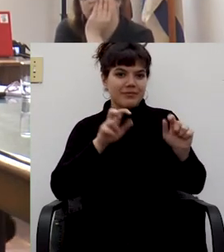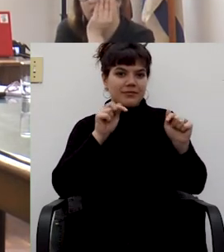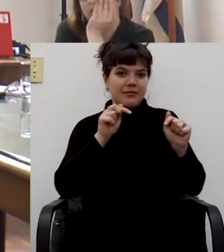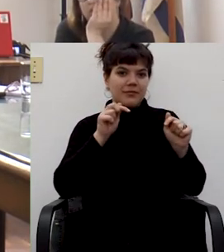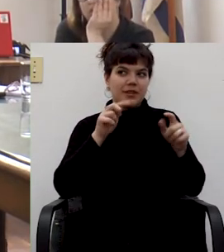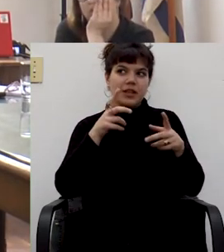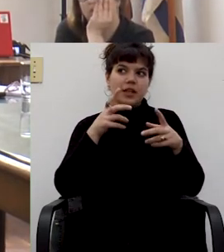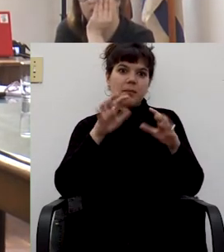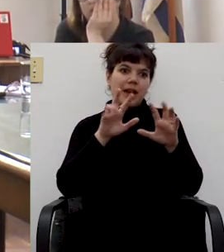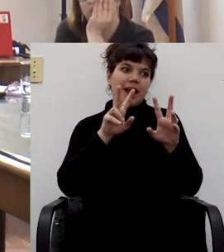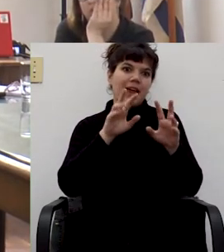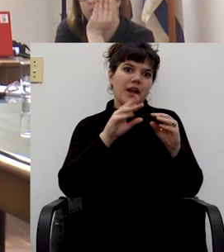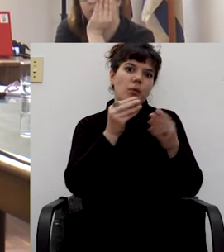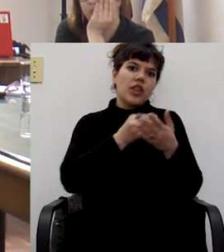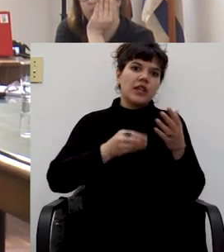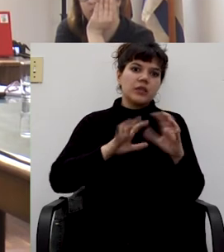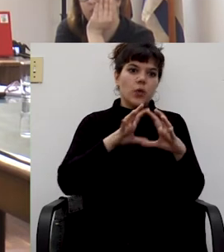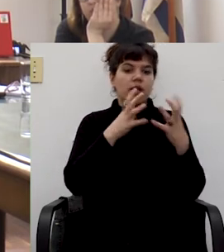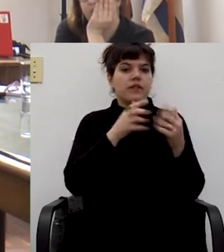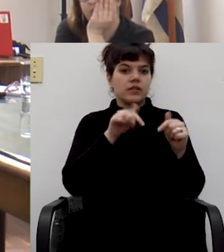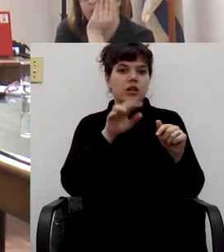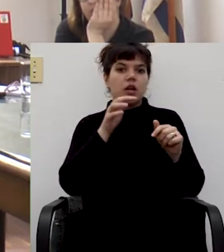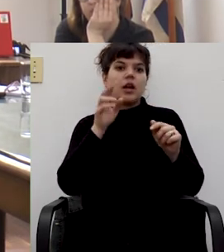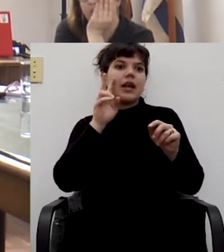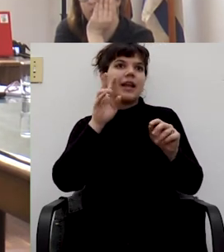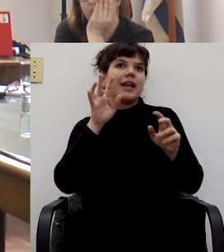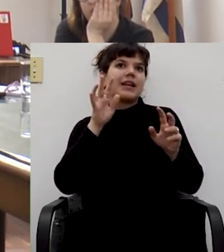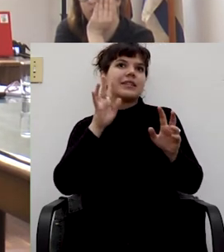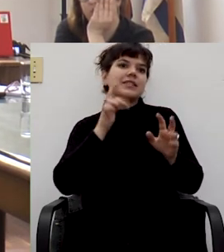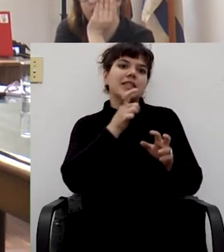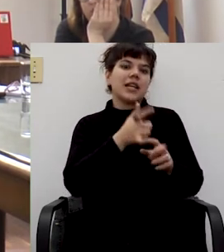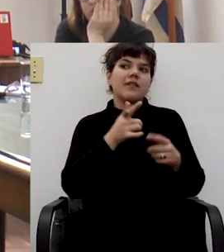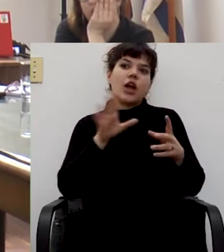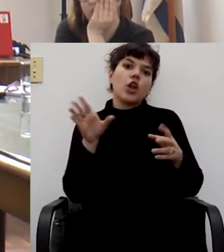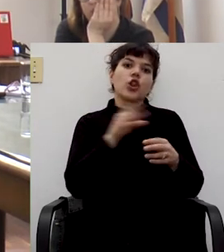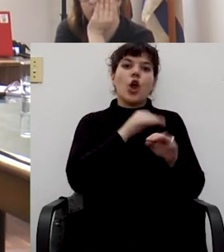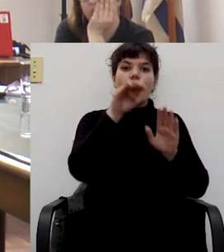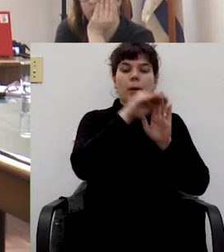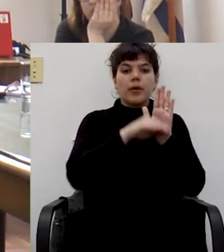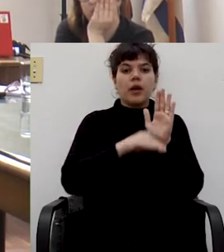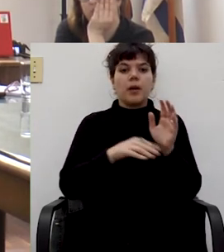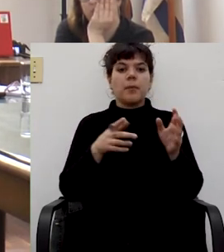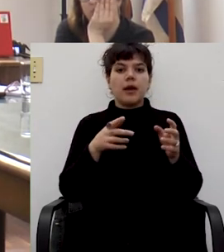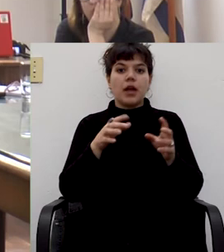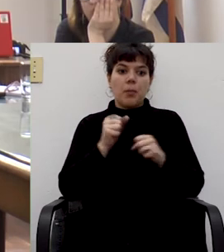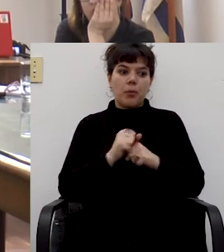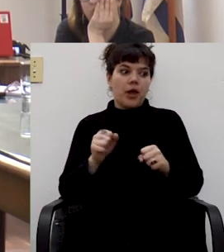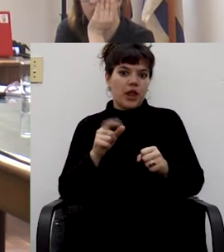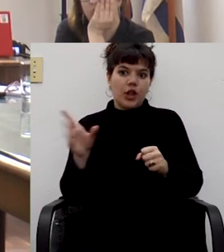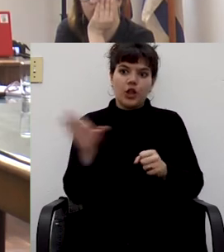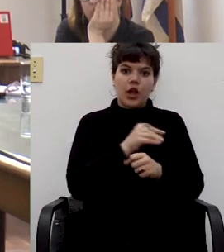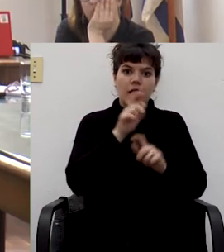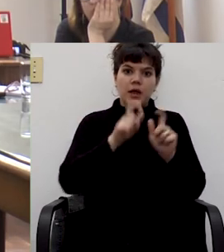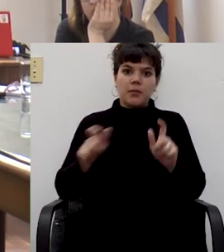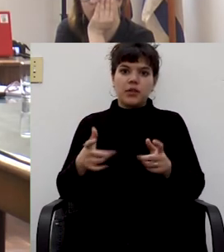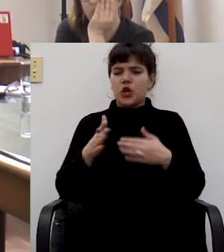diseñar el diseño universal, bueno, tiene que ver, el diseño universal tiene que ver con productos en todos los programas que podamos utilizar todos y todas, sin importar